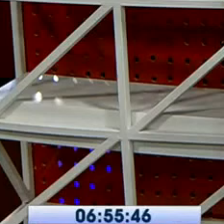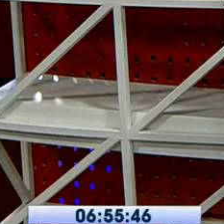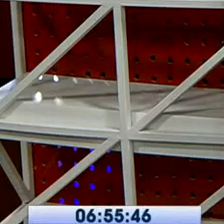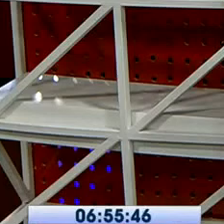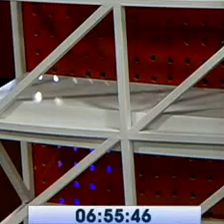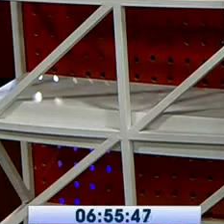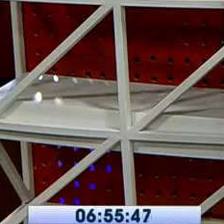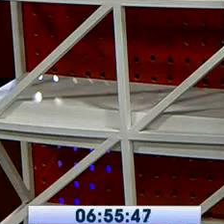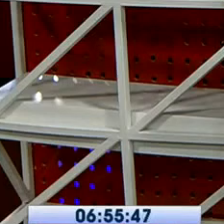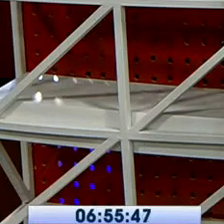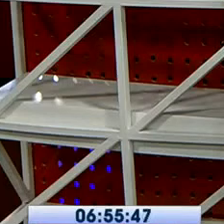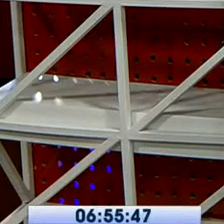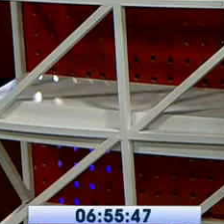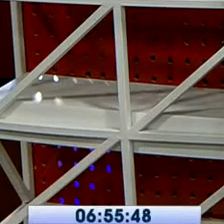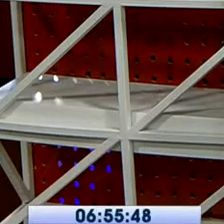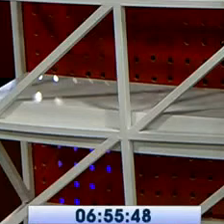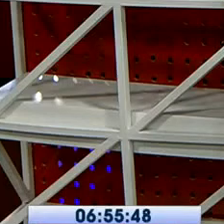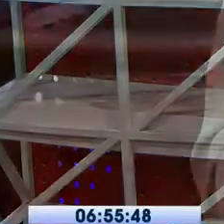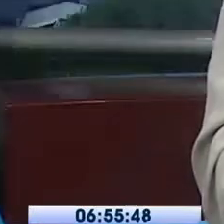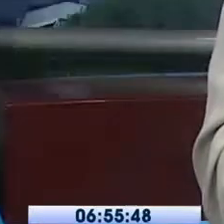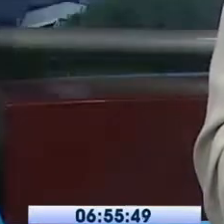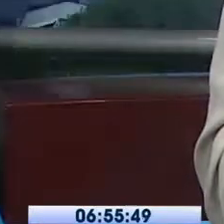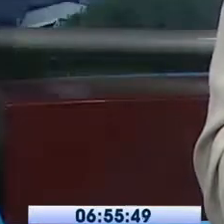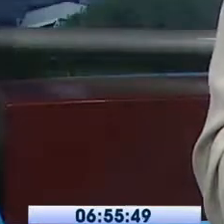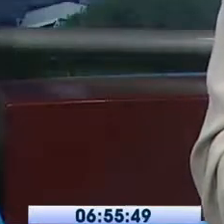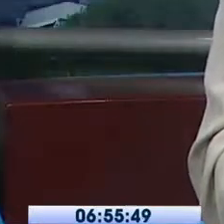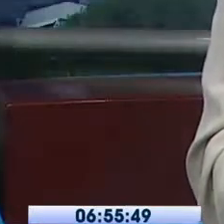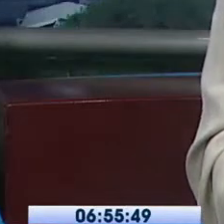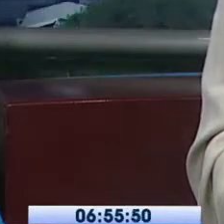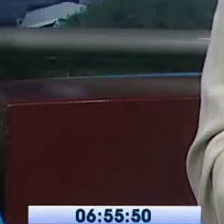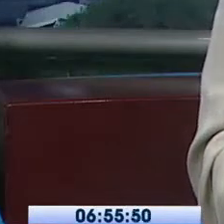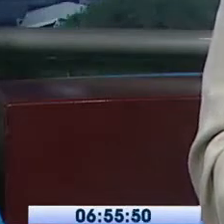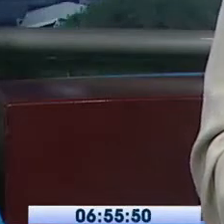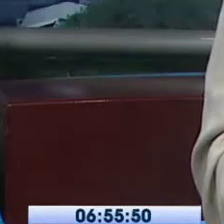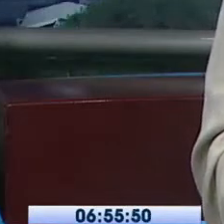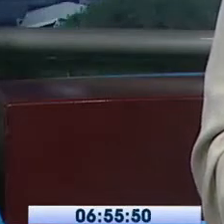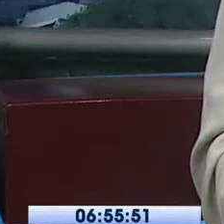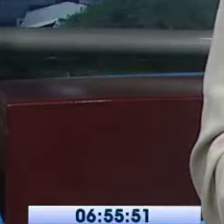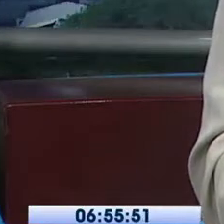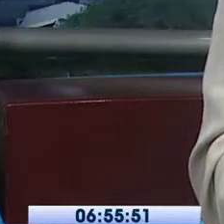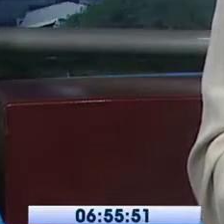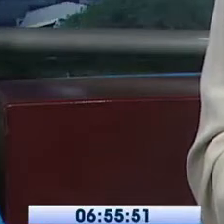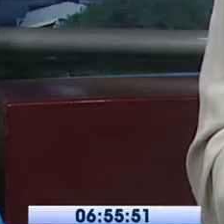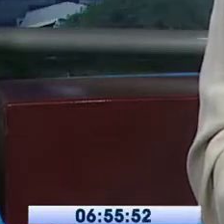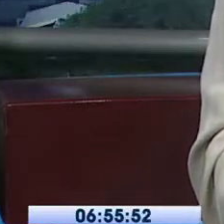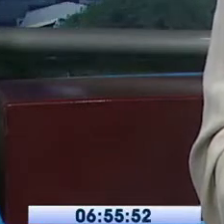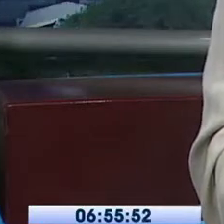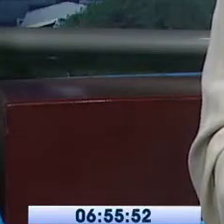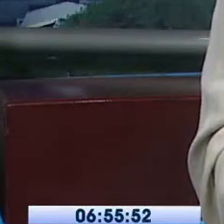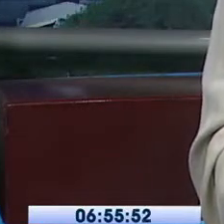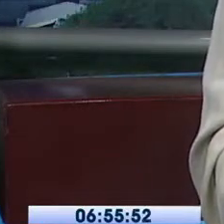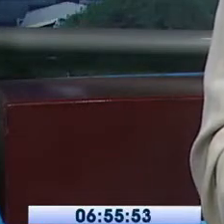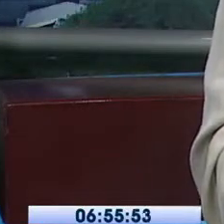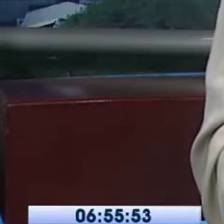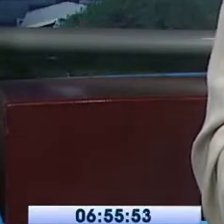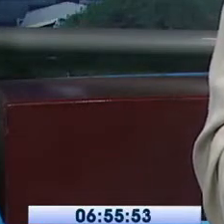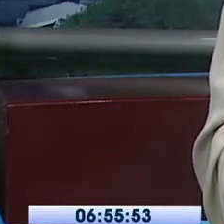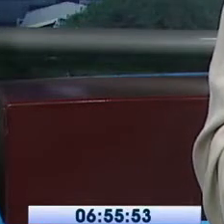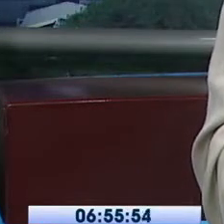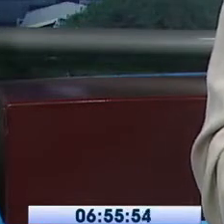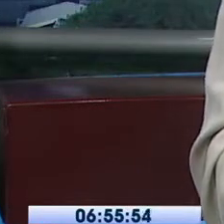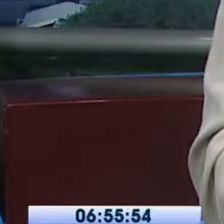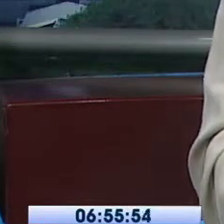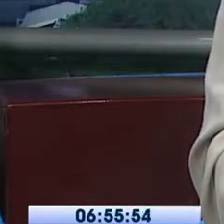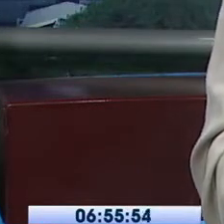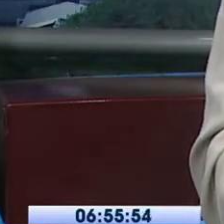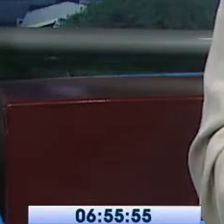Hubo una balacera en el sur de Guayaquil y deja como resultado a dos personas heridas. Este hecho delictivo, es decir, esta balacera,